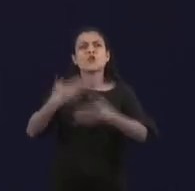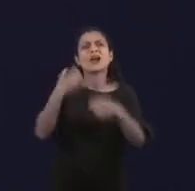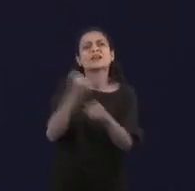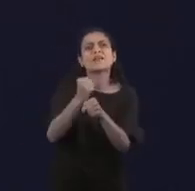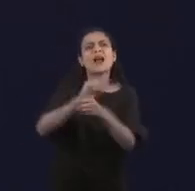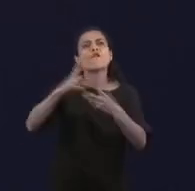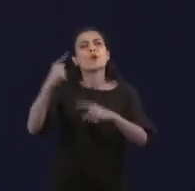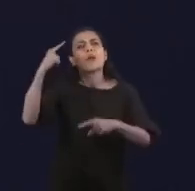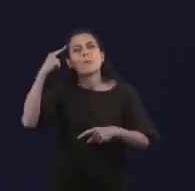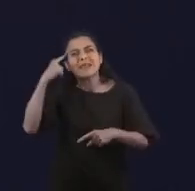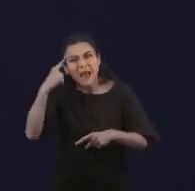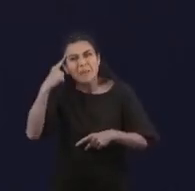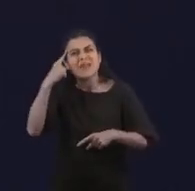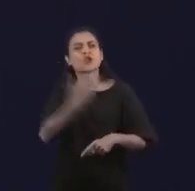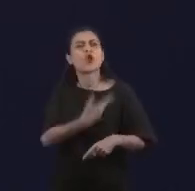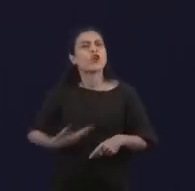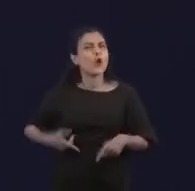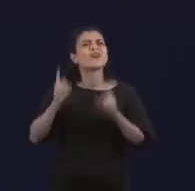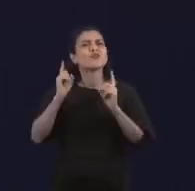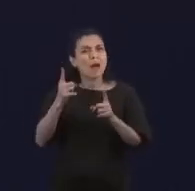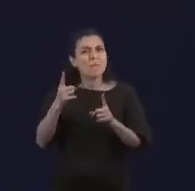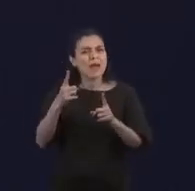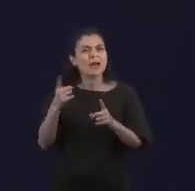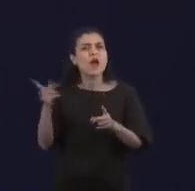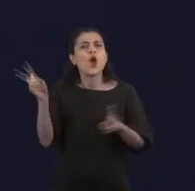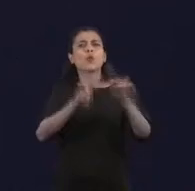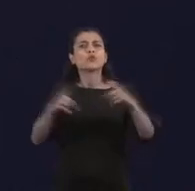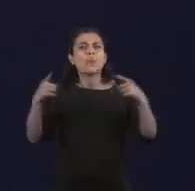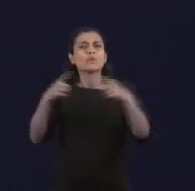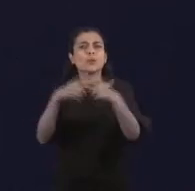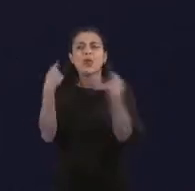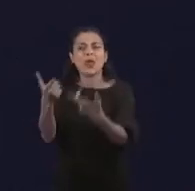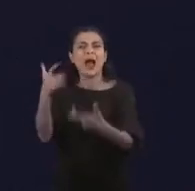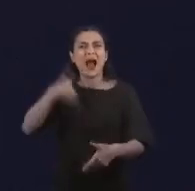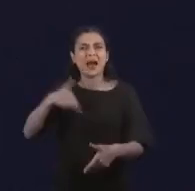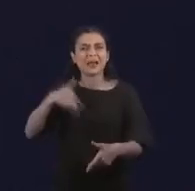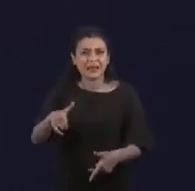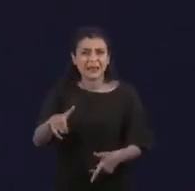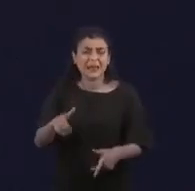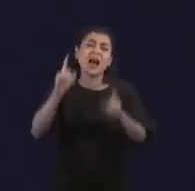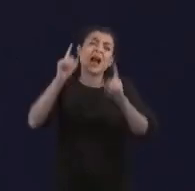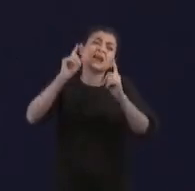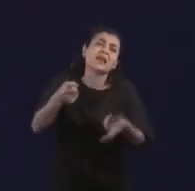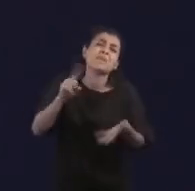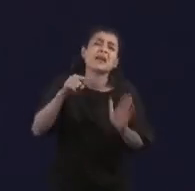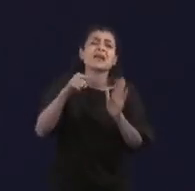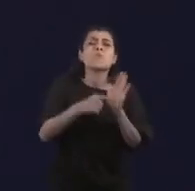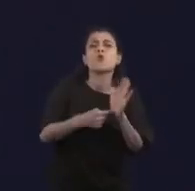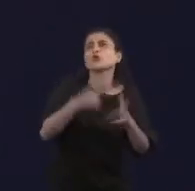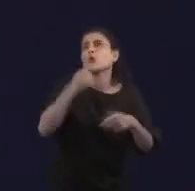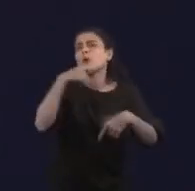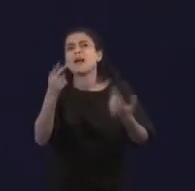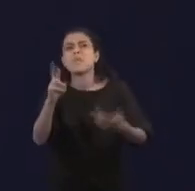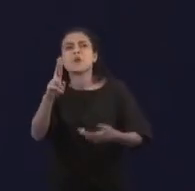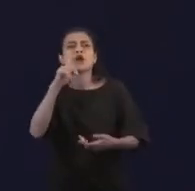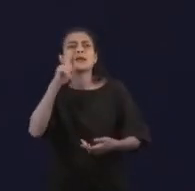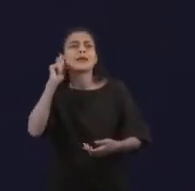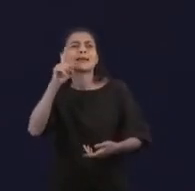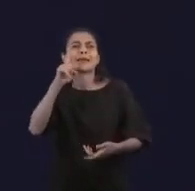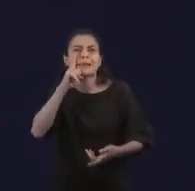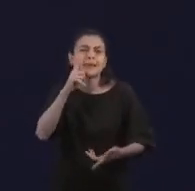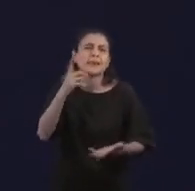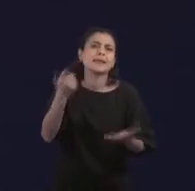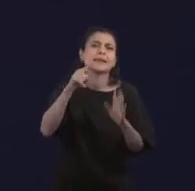filosofía y a lo que queremos para la Argentina. Después por cuestiones puntuales, digo, por supuesto que el régimen de inversiones es, si